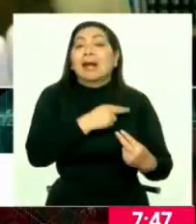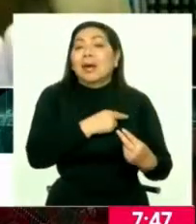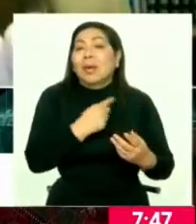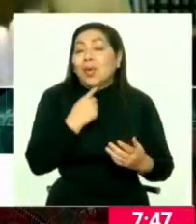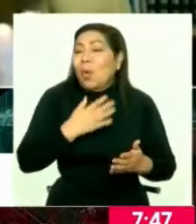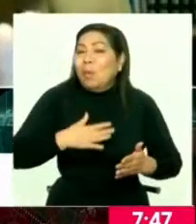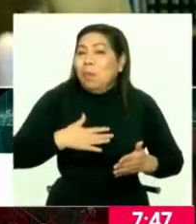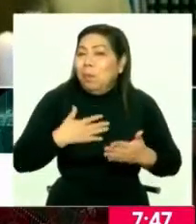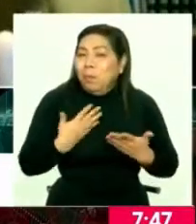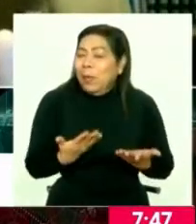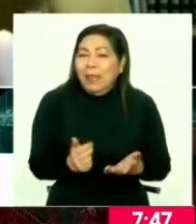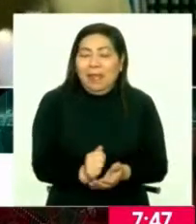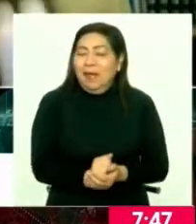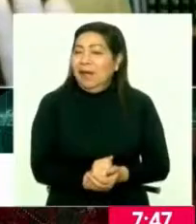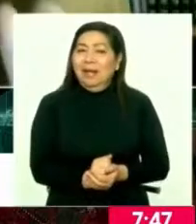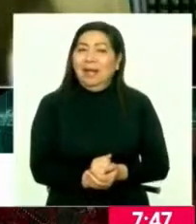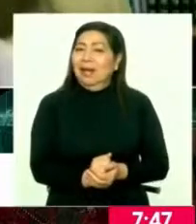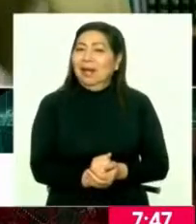no puede